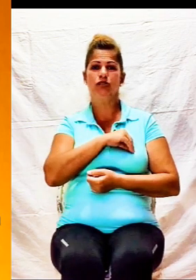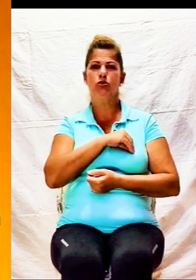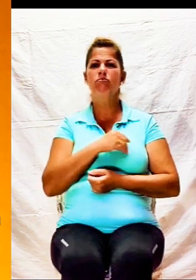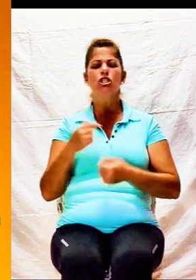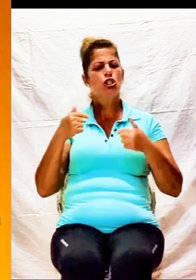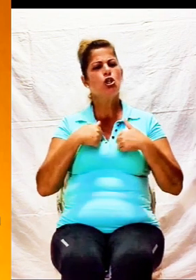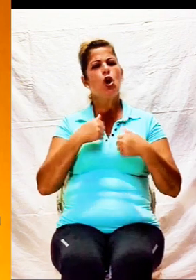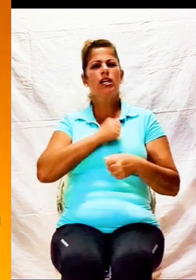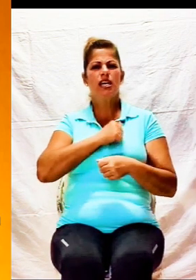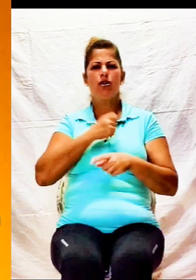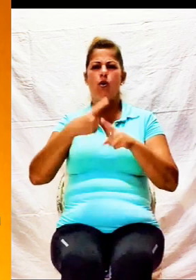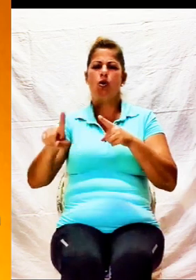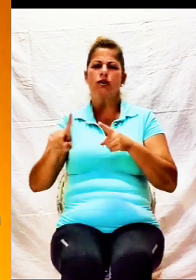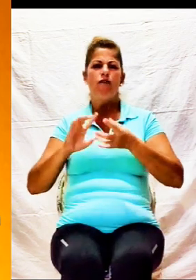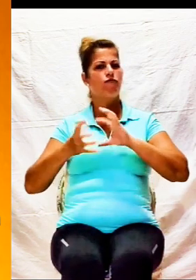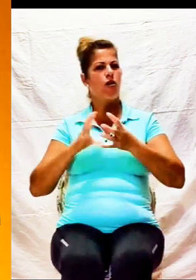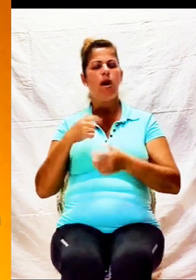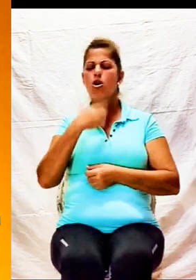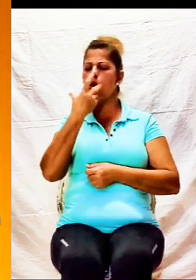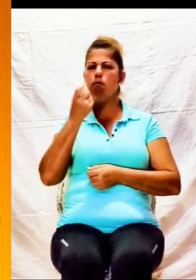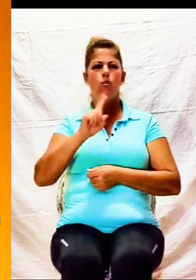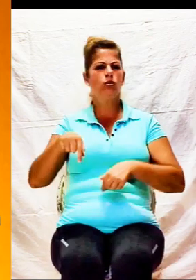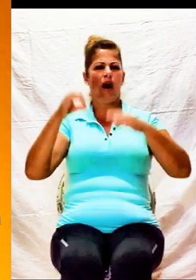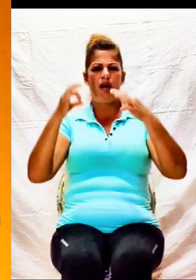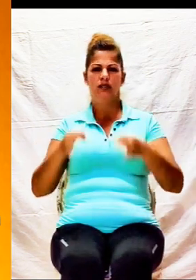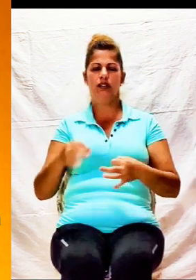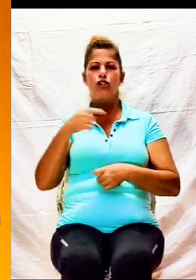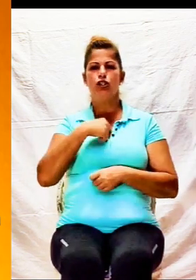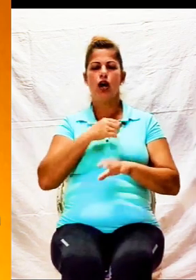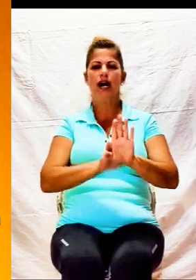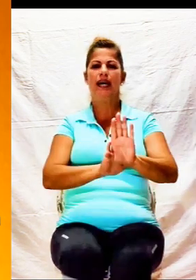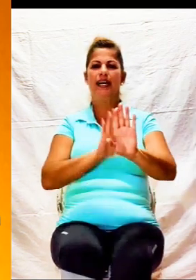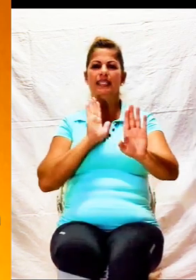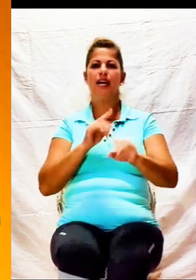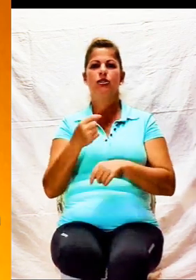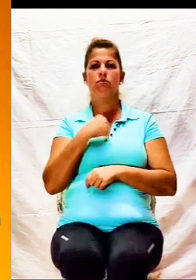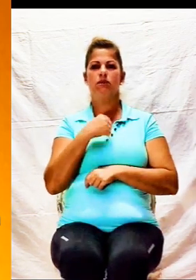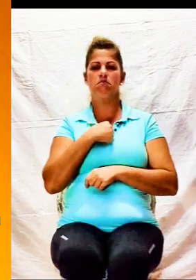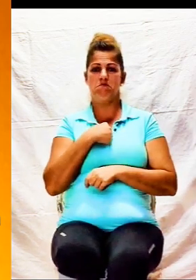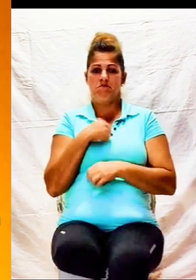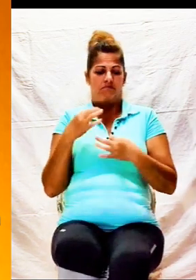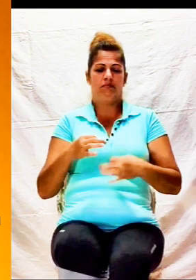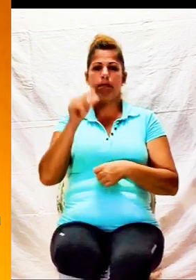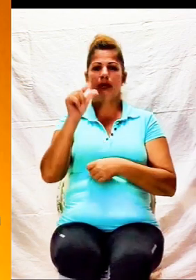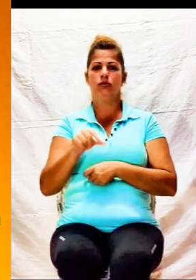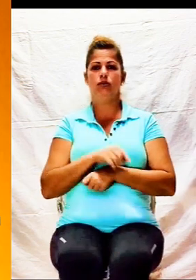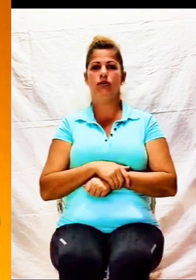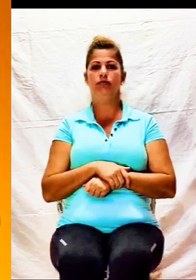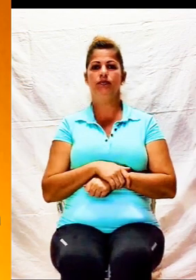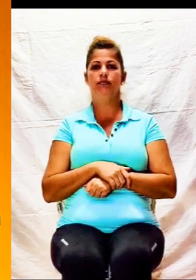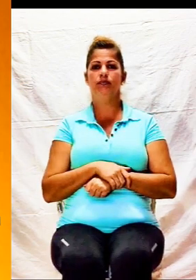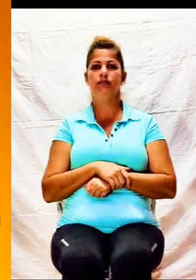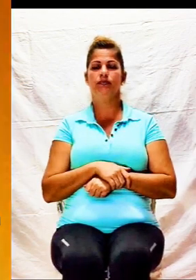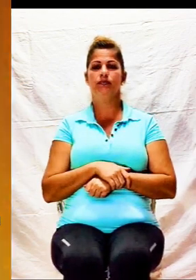Cuando siento que no soy como me gustaría ser, ¿siento rechazo por mí mismo?